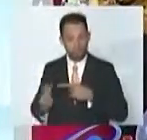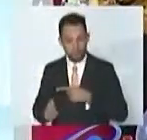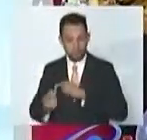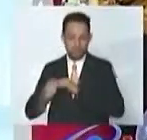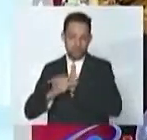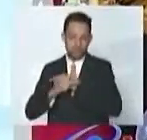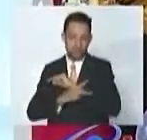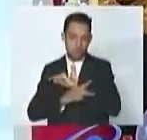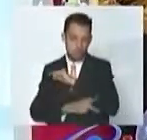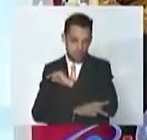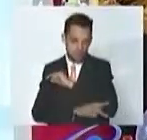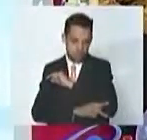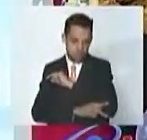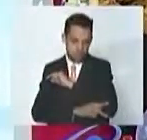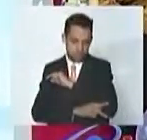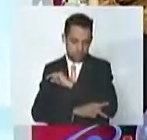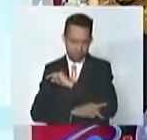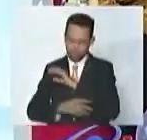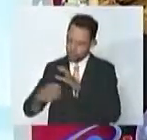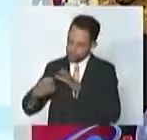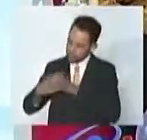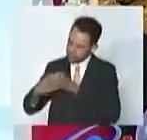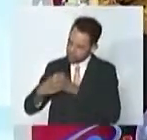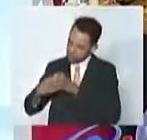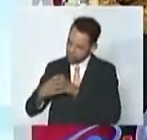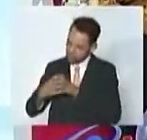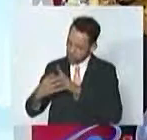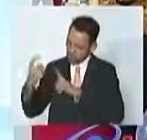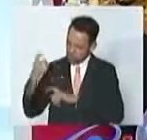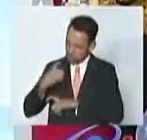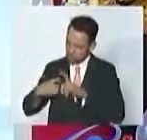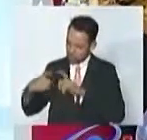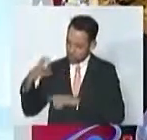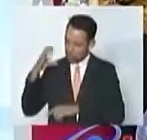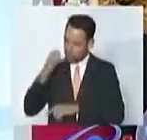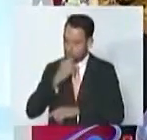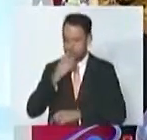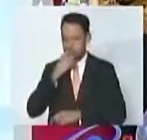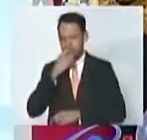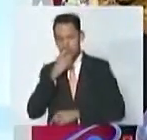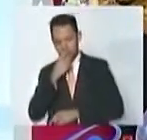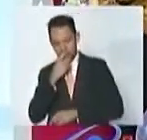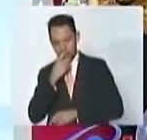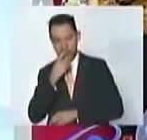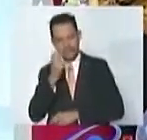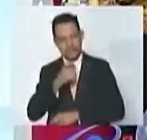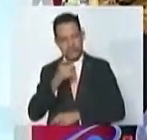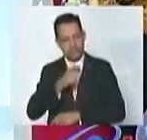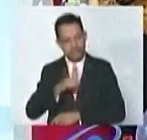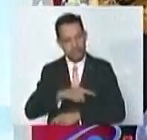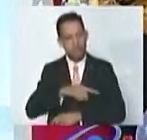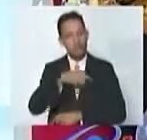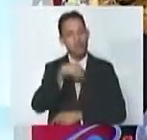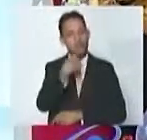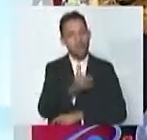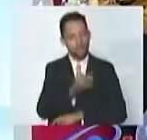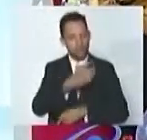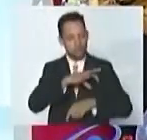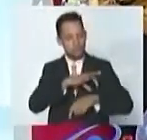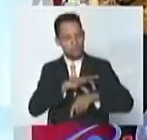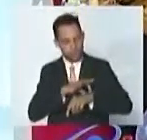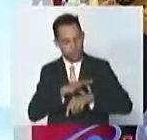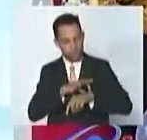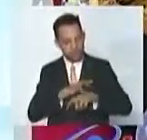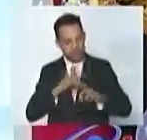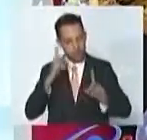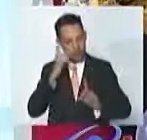psicólogos, pero ellos también ven la necesidad de ampliar todo ese proceso terapéutico y diagnóstico y de